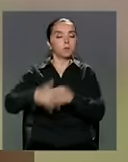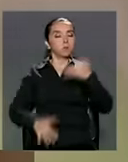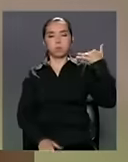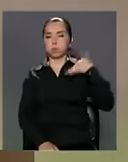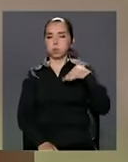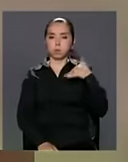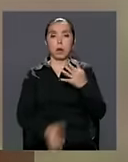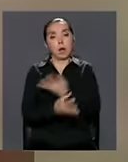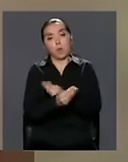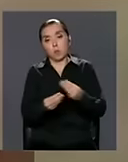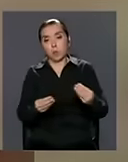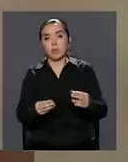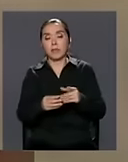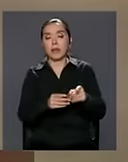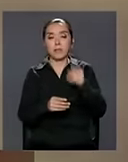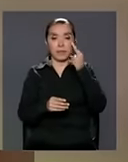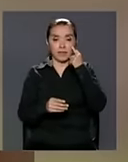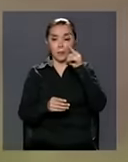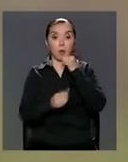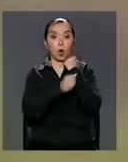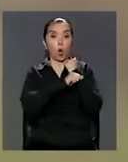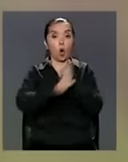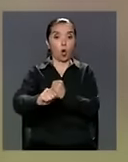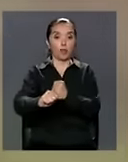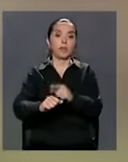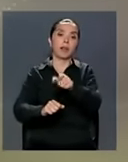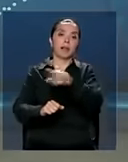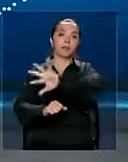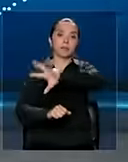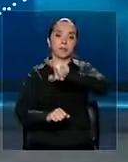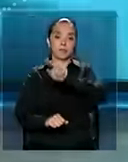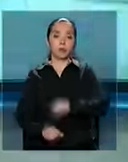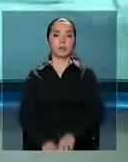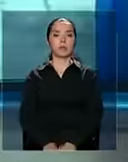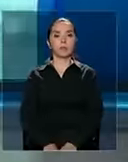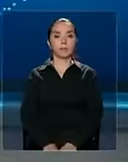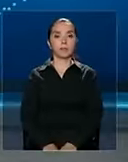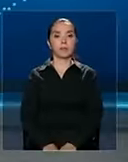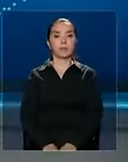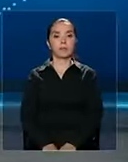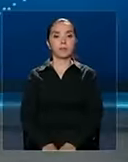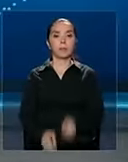fundamental muchas veces en el ataque a la delincuencia. Seguían a camiones con...